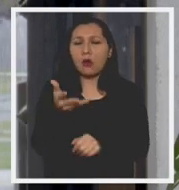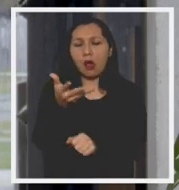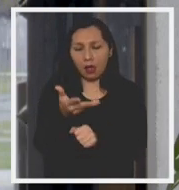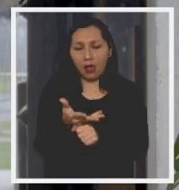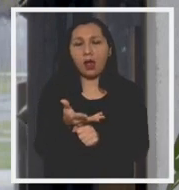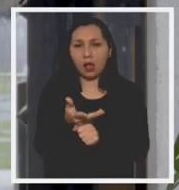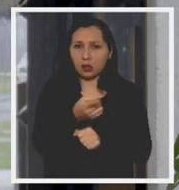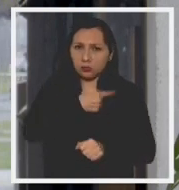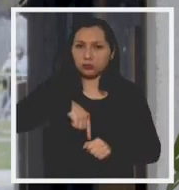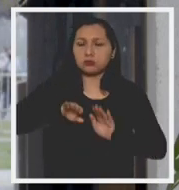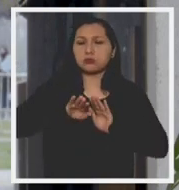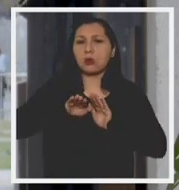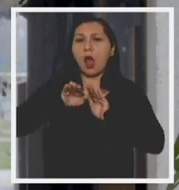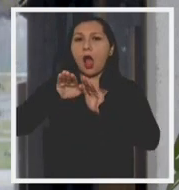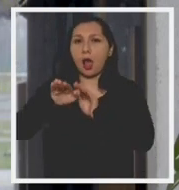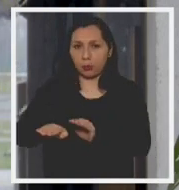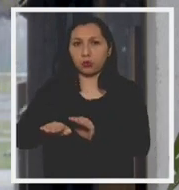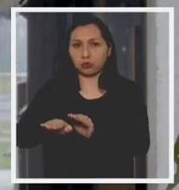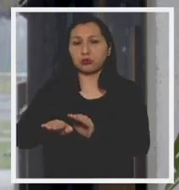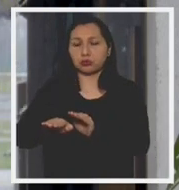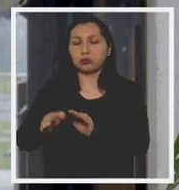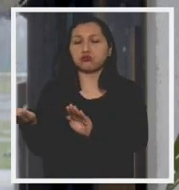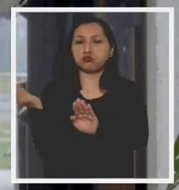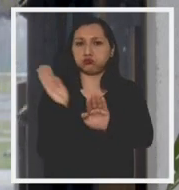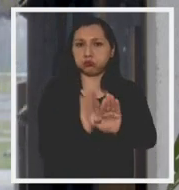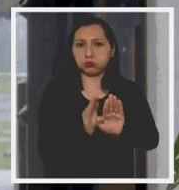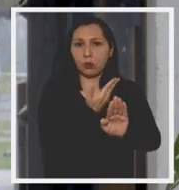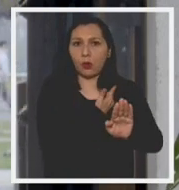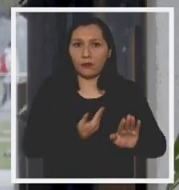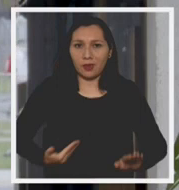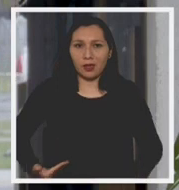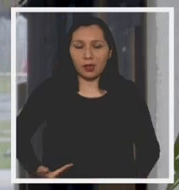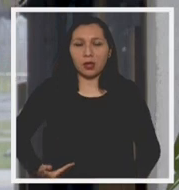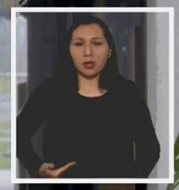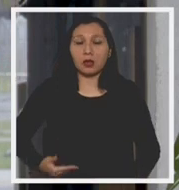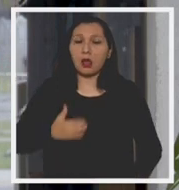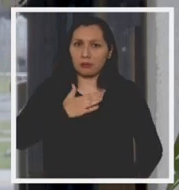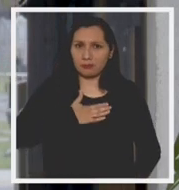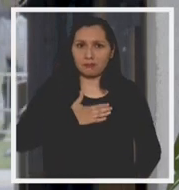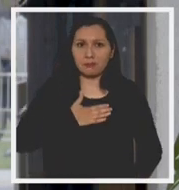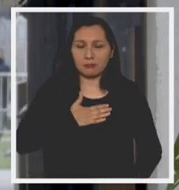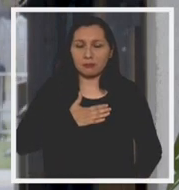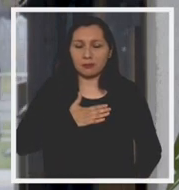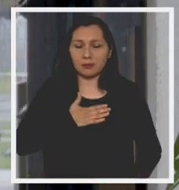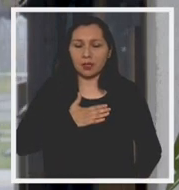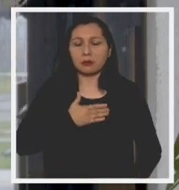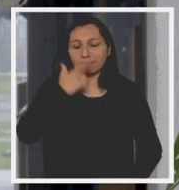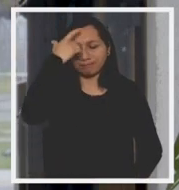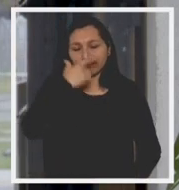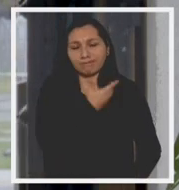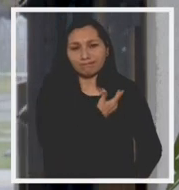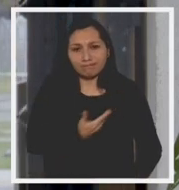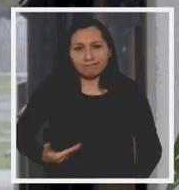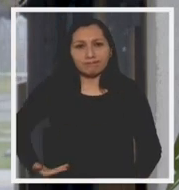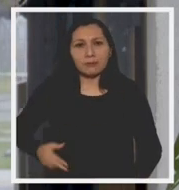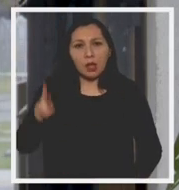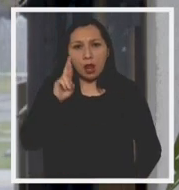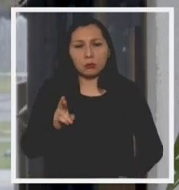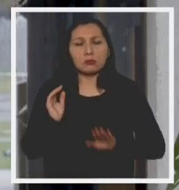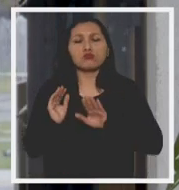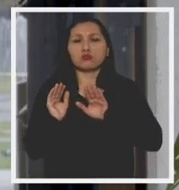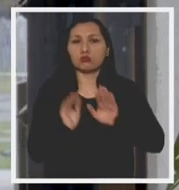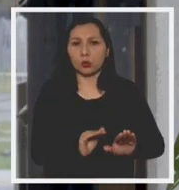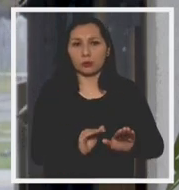contar con todo el apoyo y respaldo de nuestro gobierno y de mí en particular como presidente de la República.